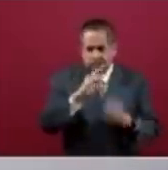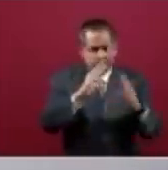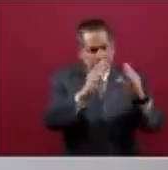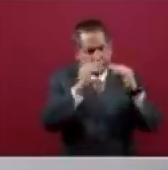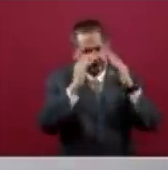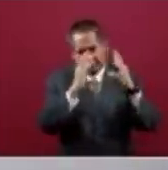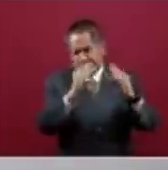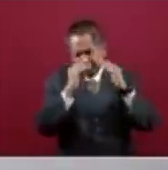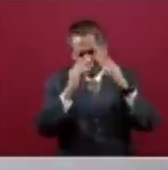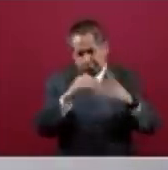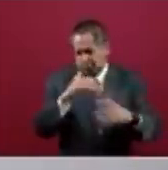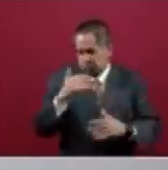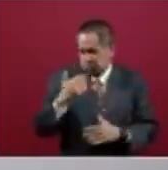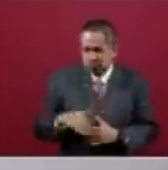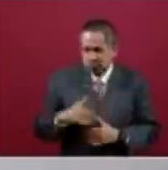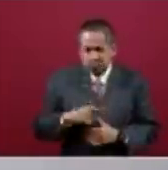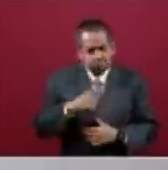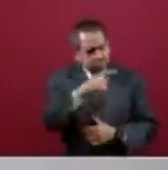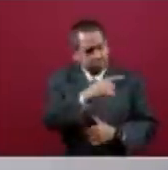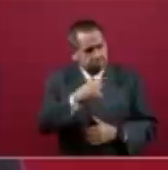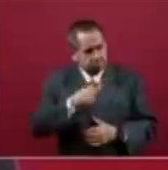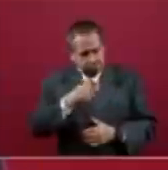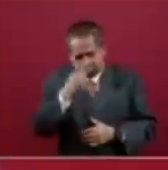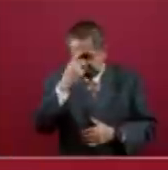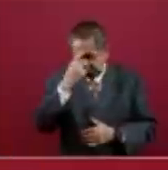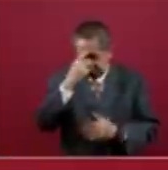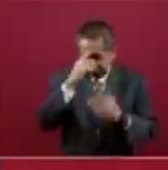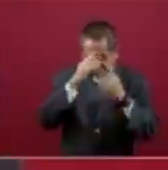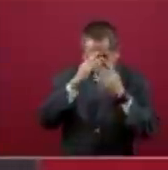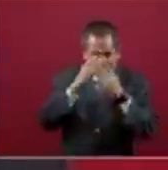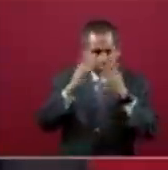me abrió